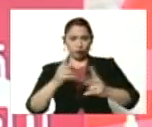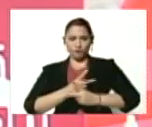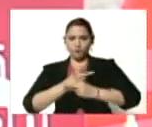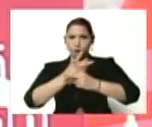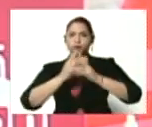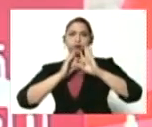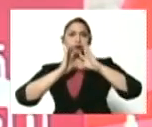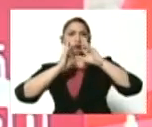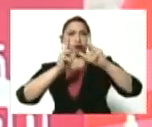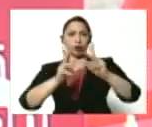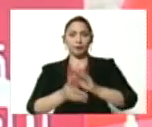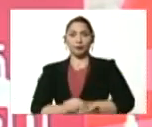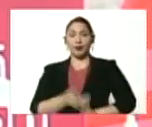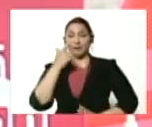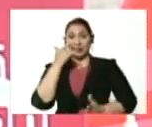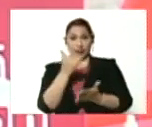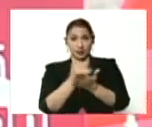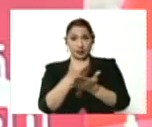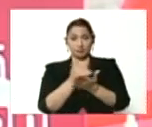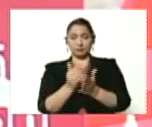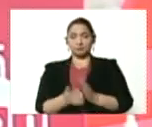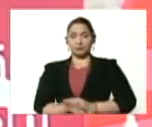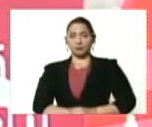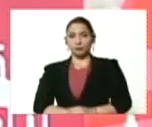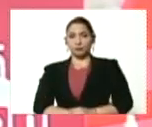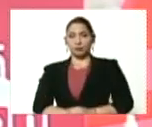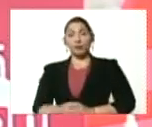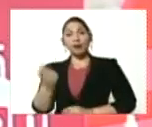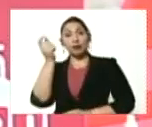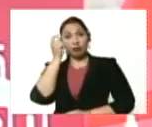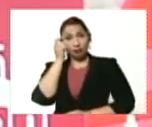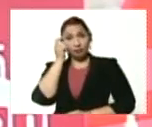voluntaria. Fíjense que en una fecha